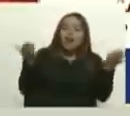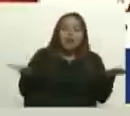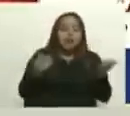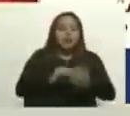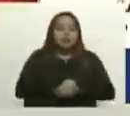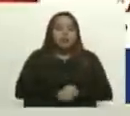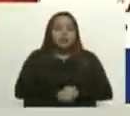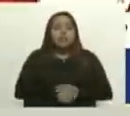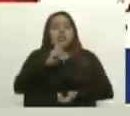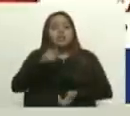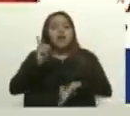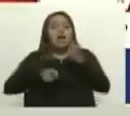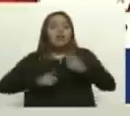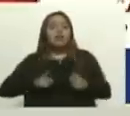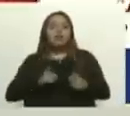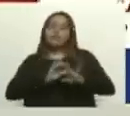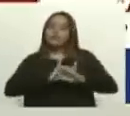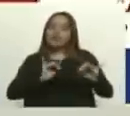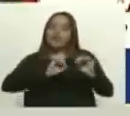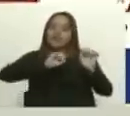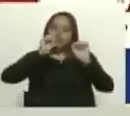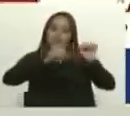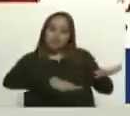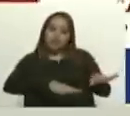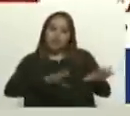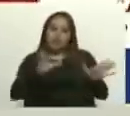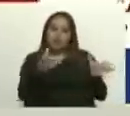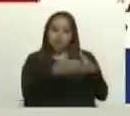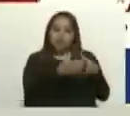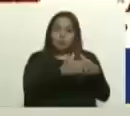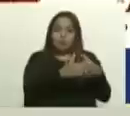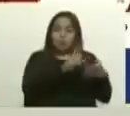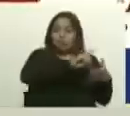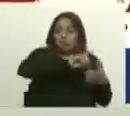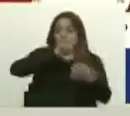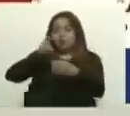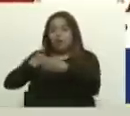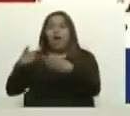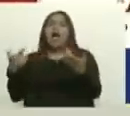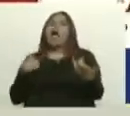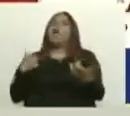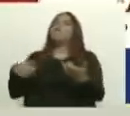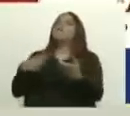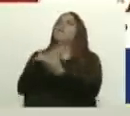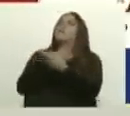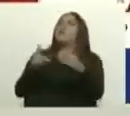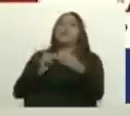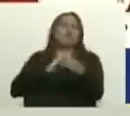Incluidos algunos que se han retirado de esos grupos y ahora dicen ser demócratas.